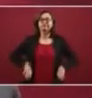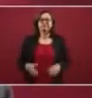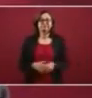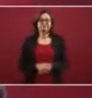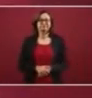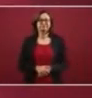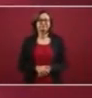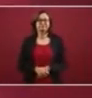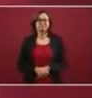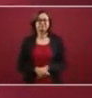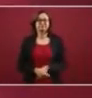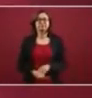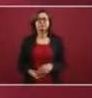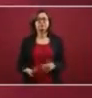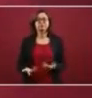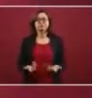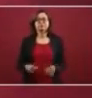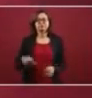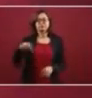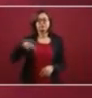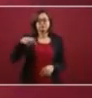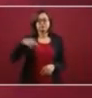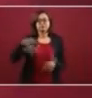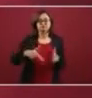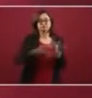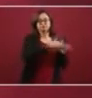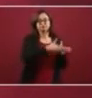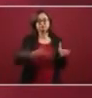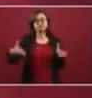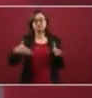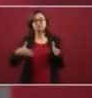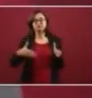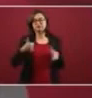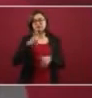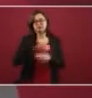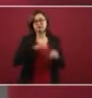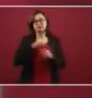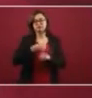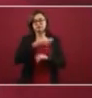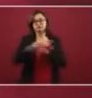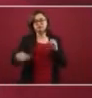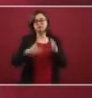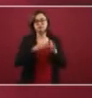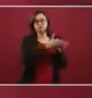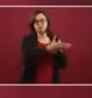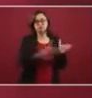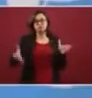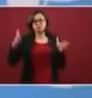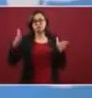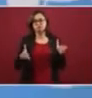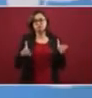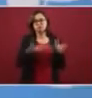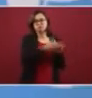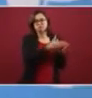Aquí, sobre todo en el último periodo, en el periodo que nosotros